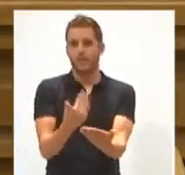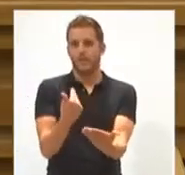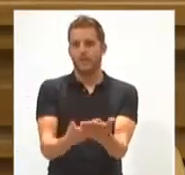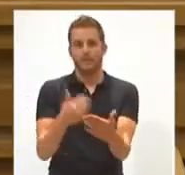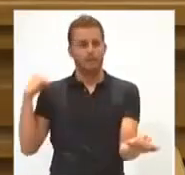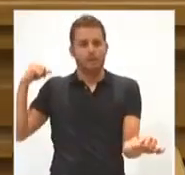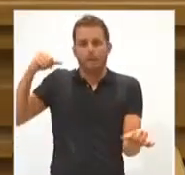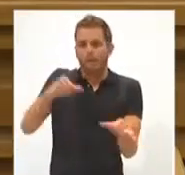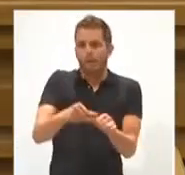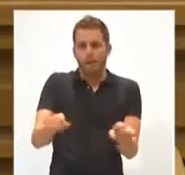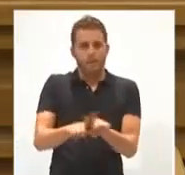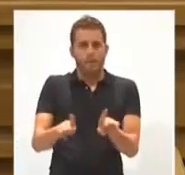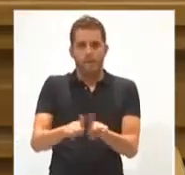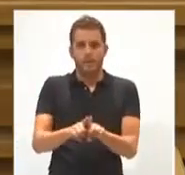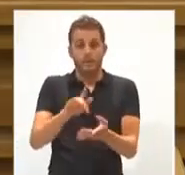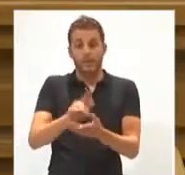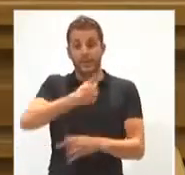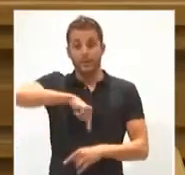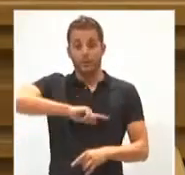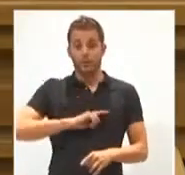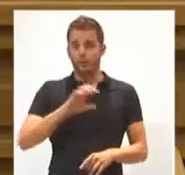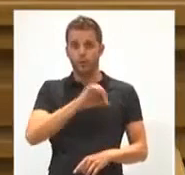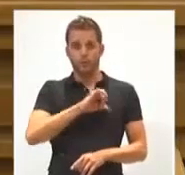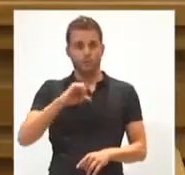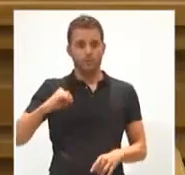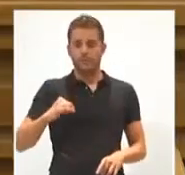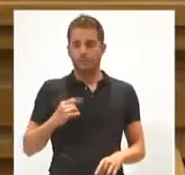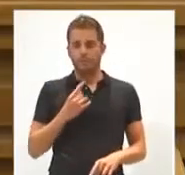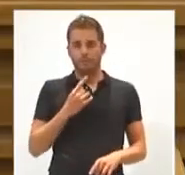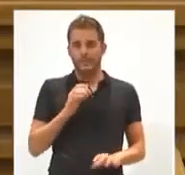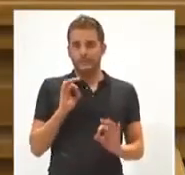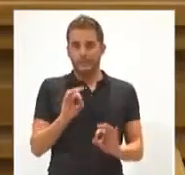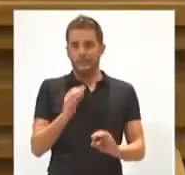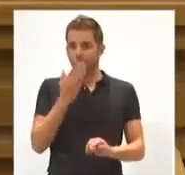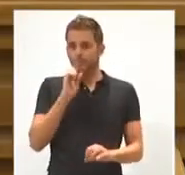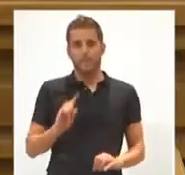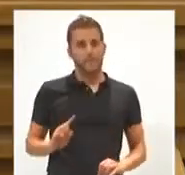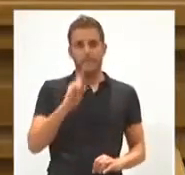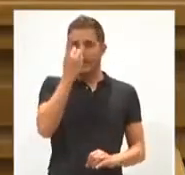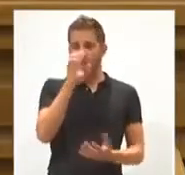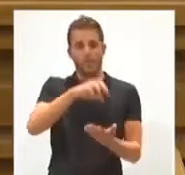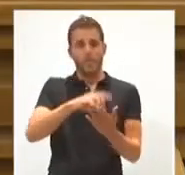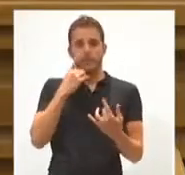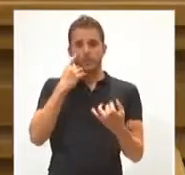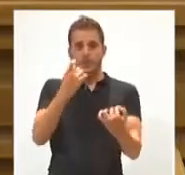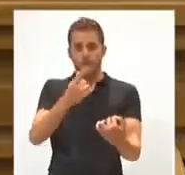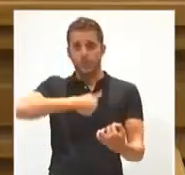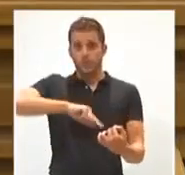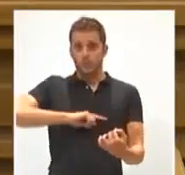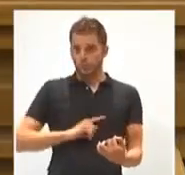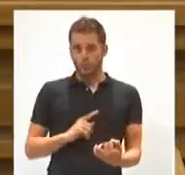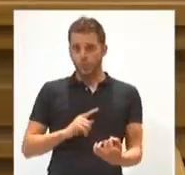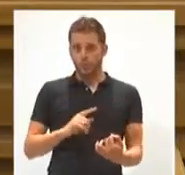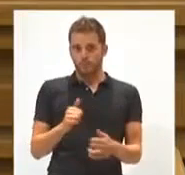porque lo podemos decir con claridad en una región que apostamos como ninguna por la atención primaria yo créanme que las